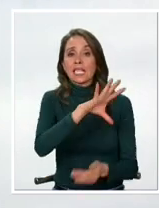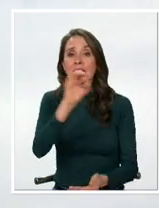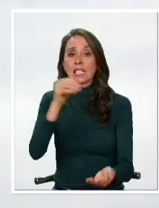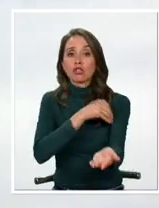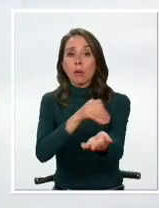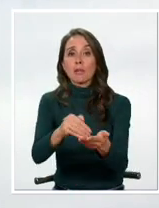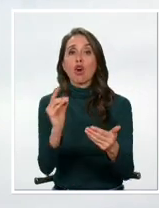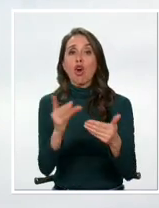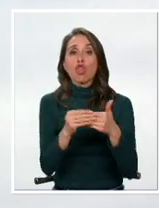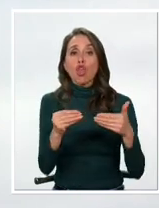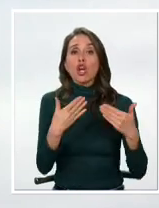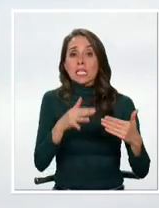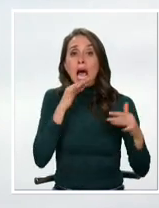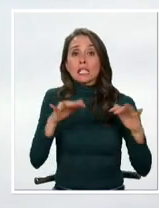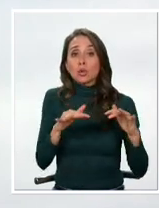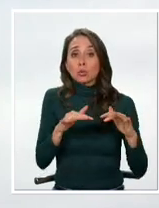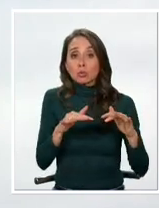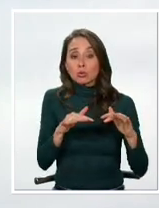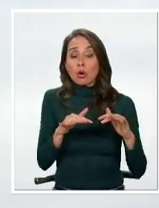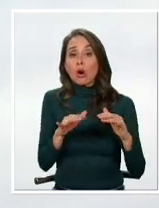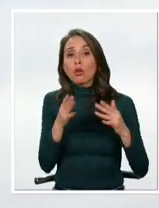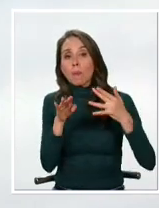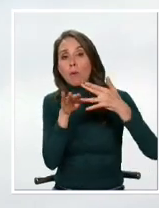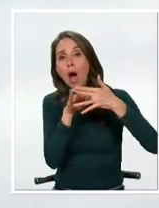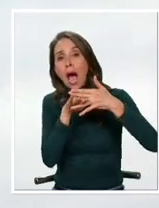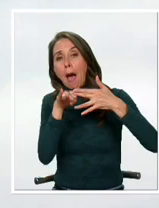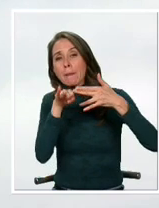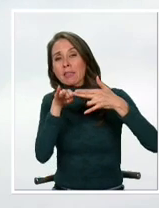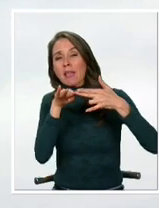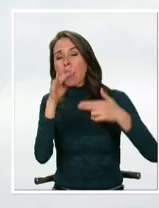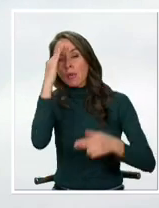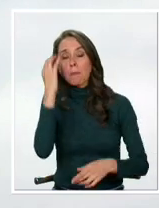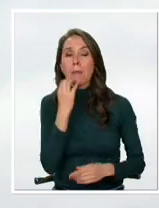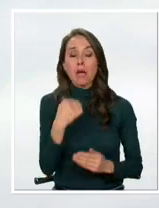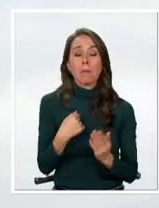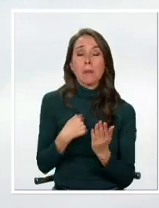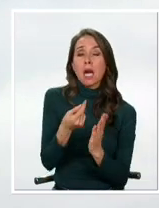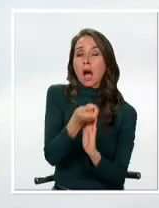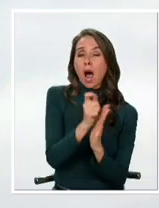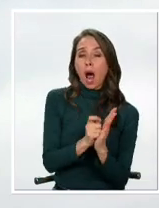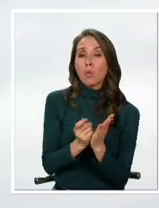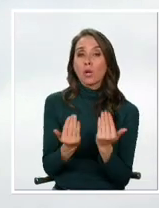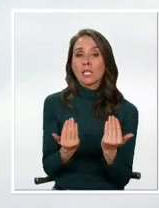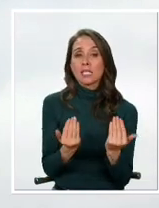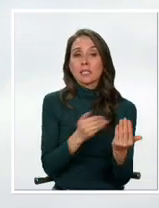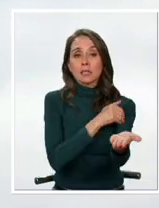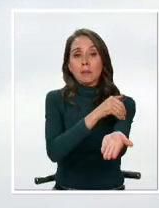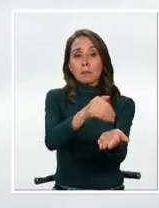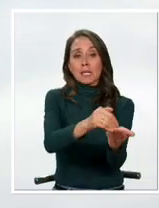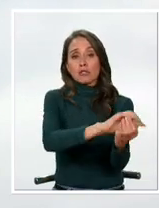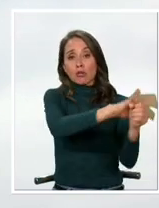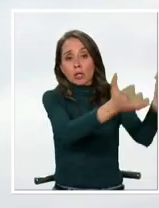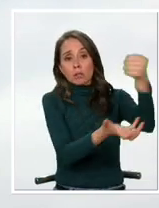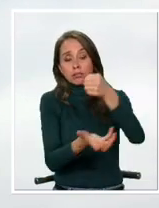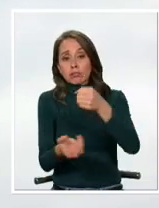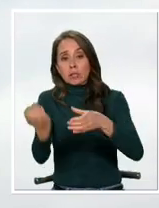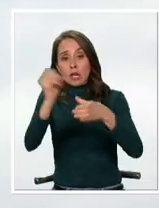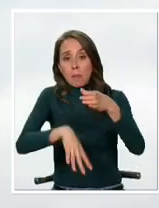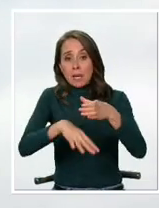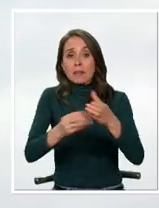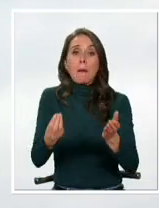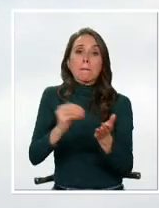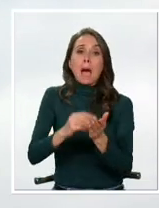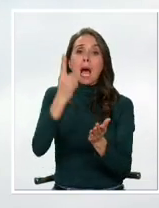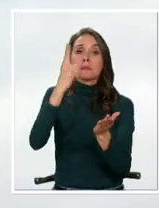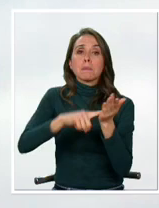millones de dólares A mediados de mayo mis estimaciones son que se necesitan alrededor de 1 millones de dólares